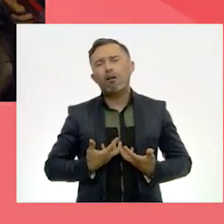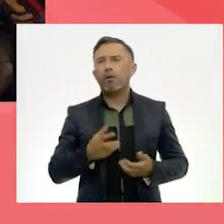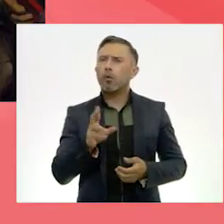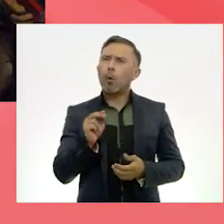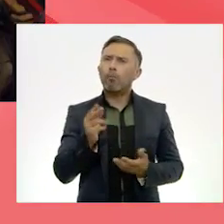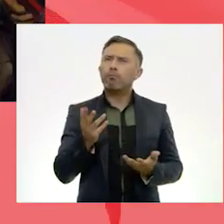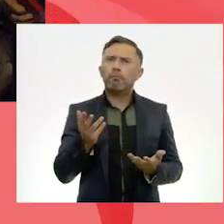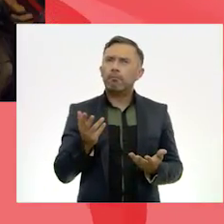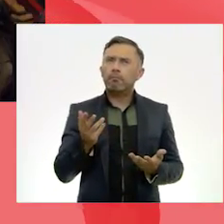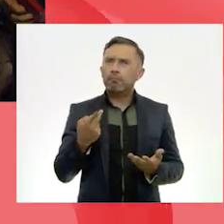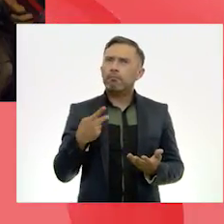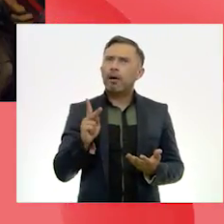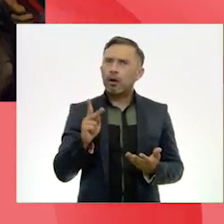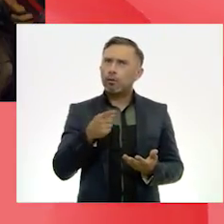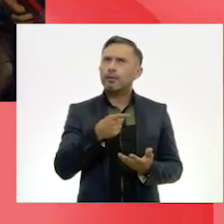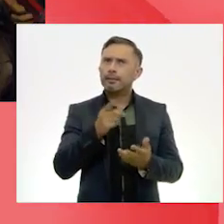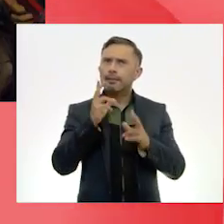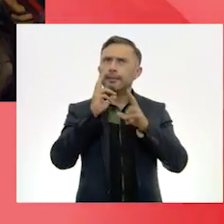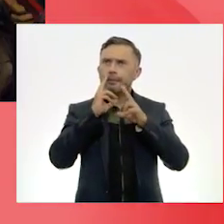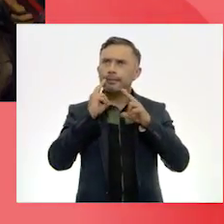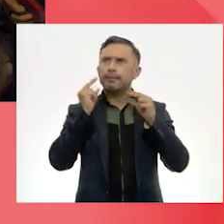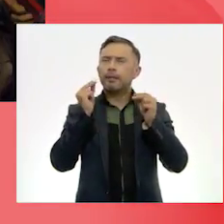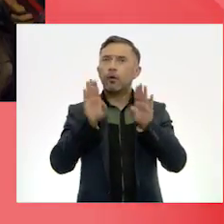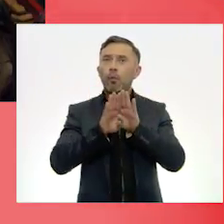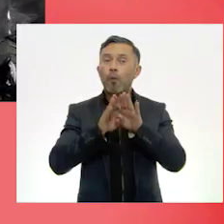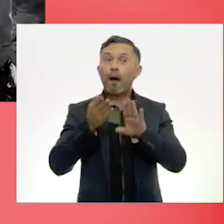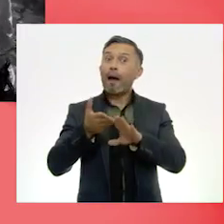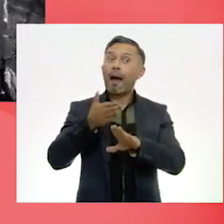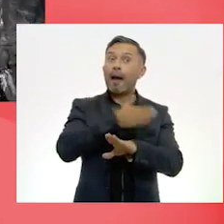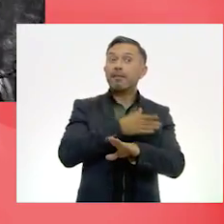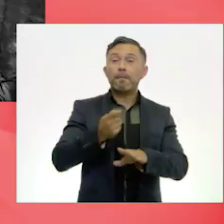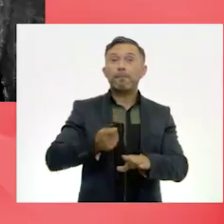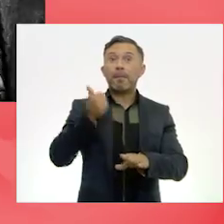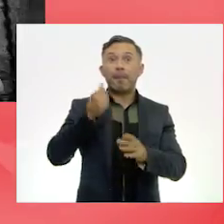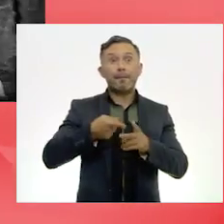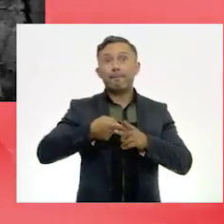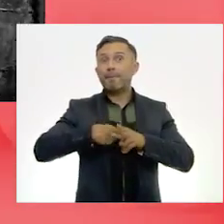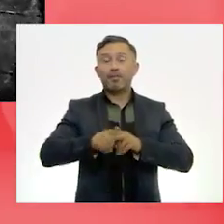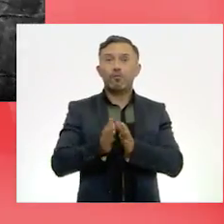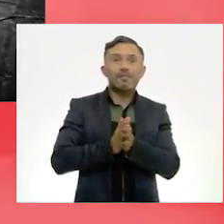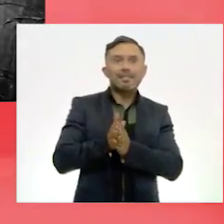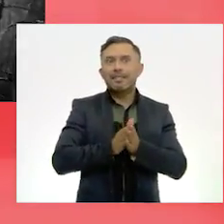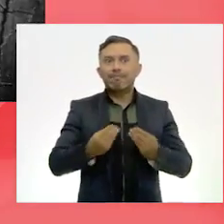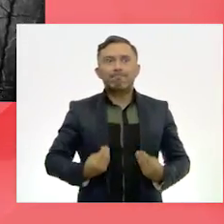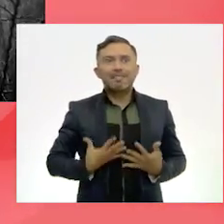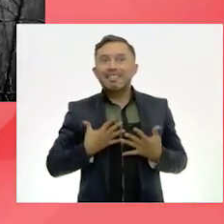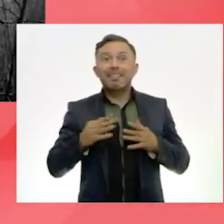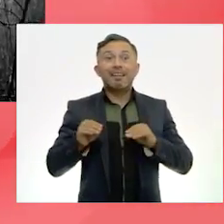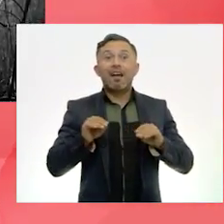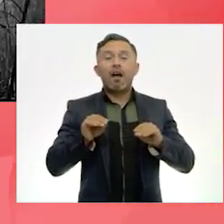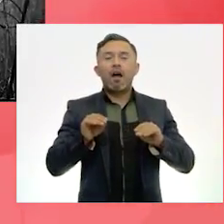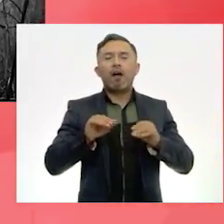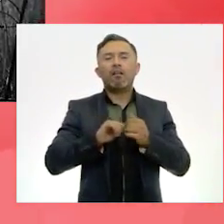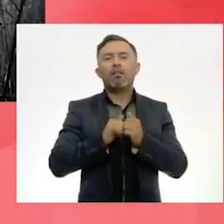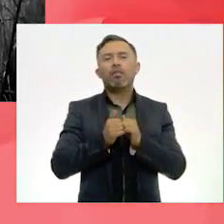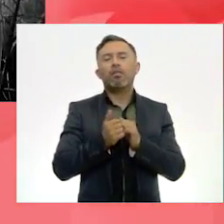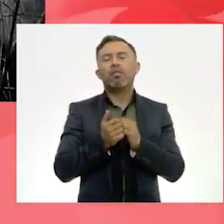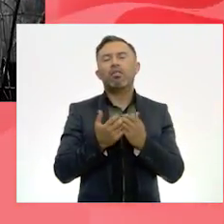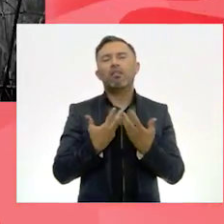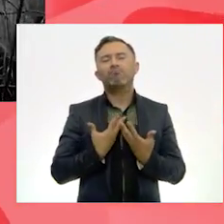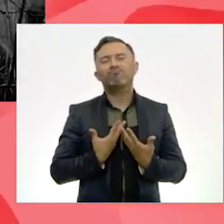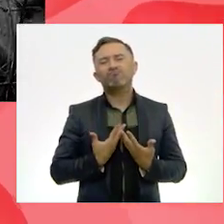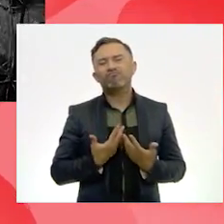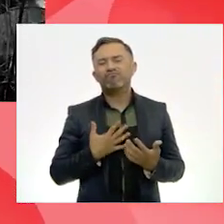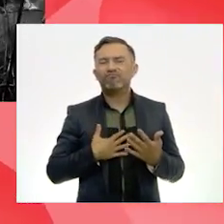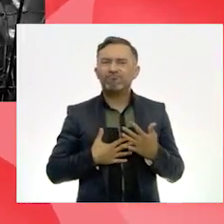sí ya sin el aliento que tenían y sin el empuje que tenían al principio de la guerra, están en un impasse